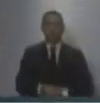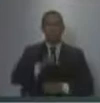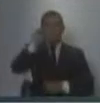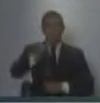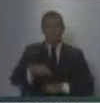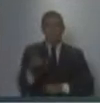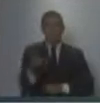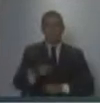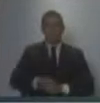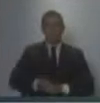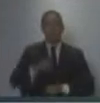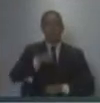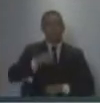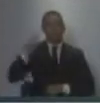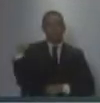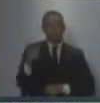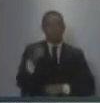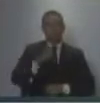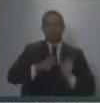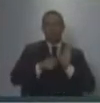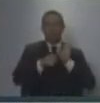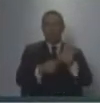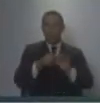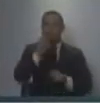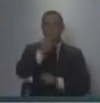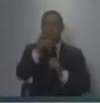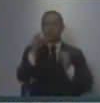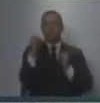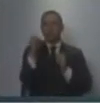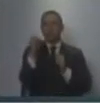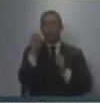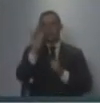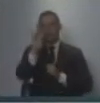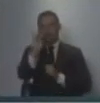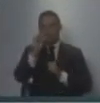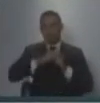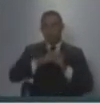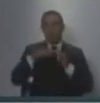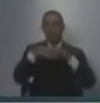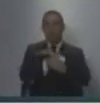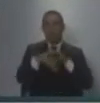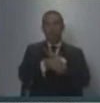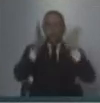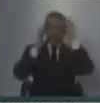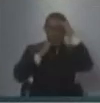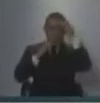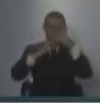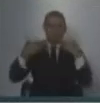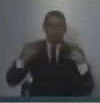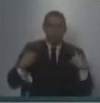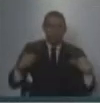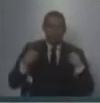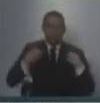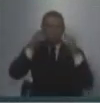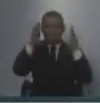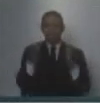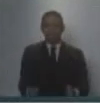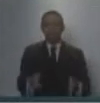Además, debo destacar las 207 solicitudes que procesó la Oficina de Atención a la Víctima de Extorsión y Secuestro, o